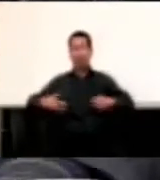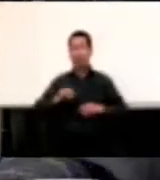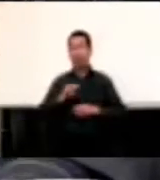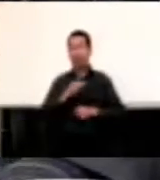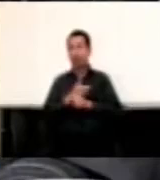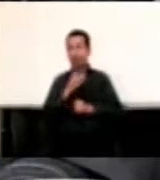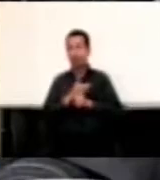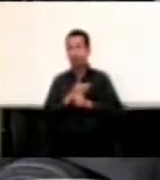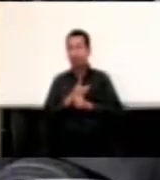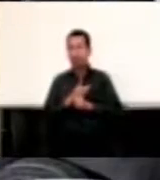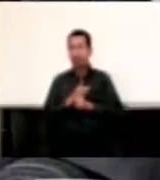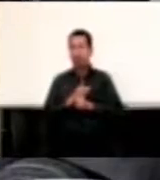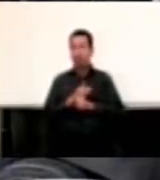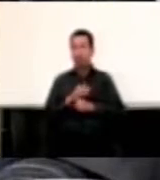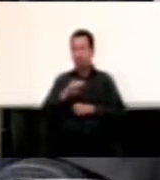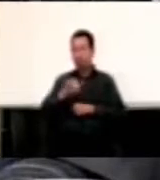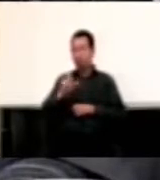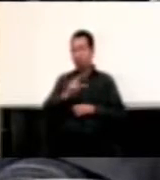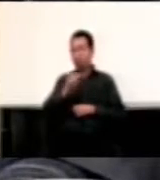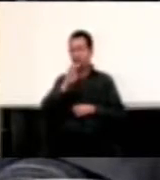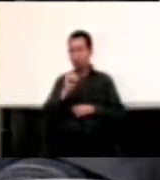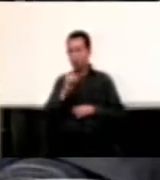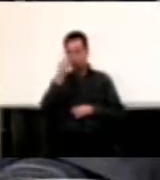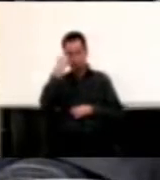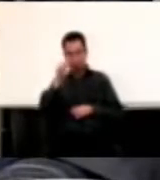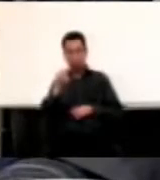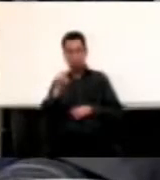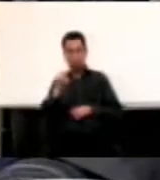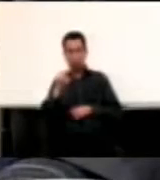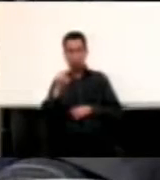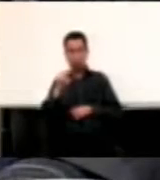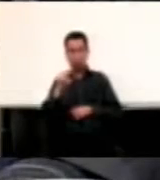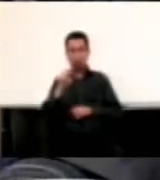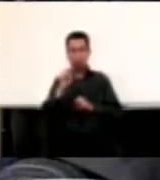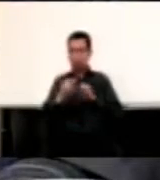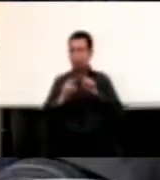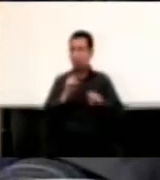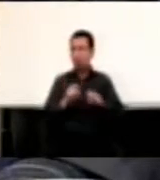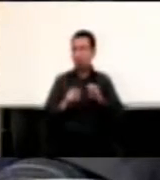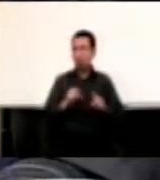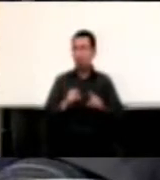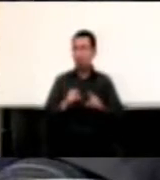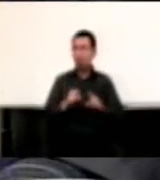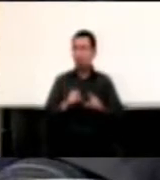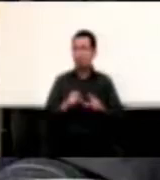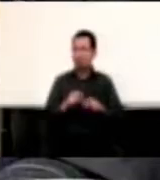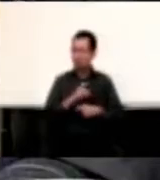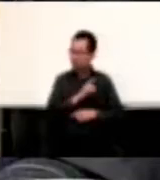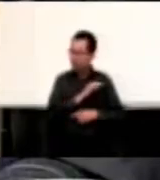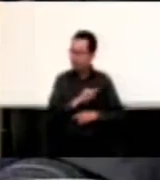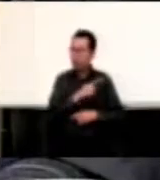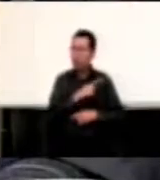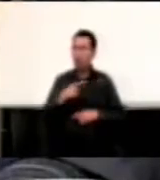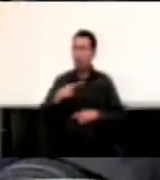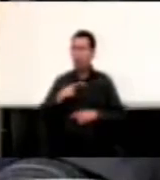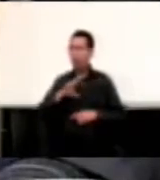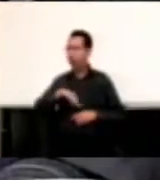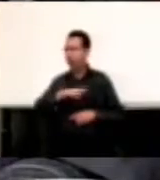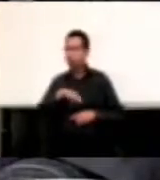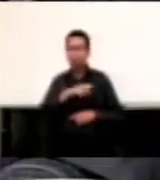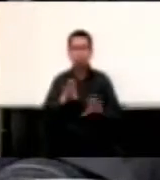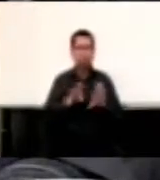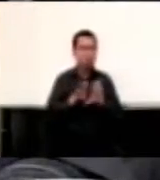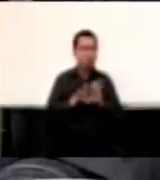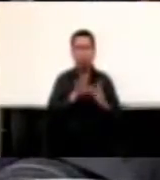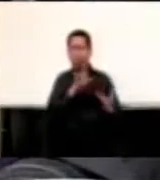financiamiento mixto, ¿no?, en donde cuidemos el financiamiento privado, que sea bien habido, pero que obliguemos un poco a los partidos a buscar lazos